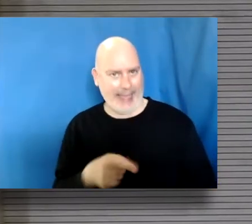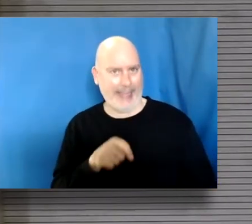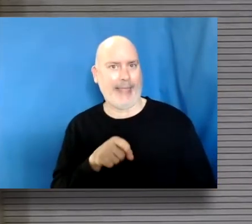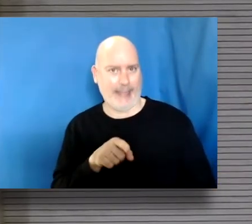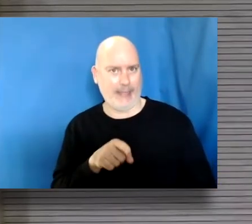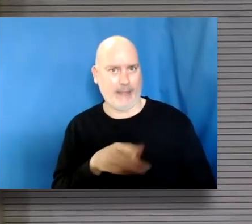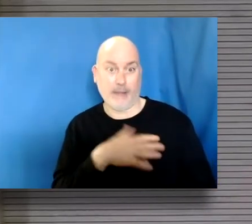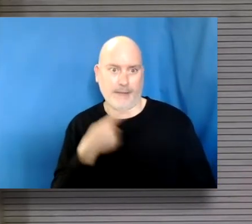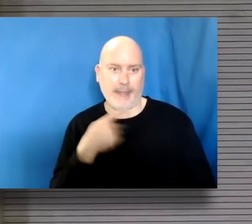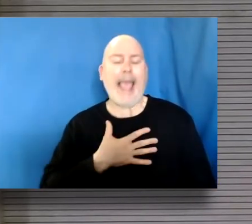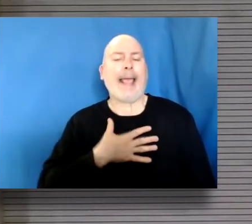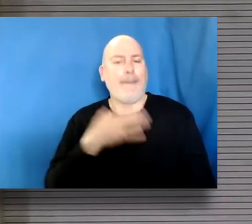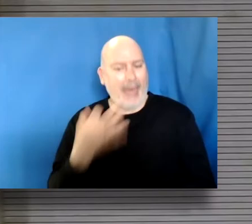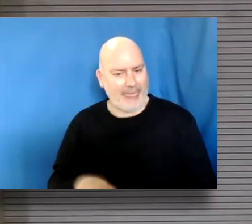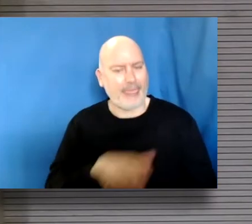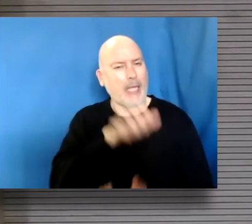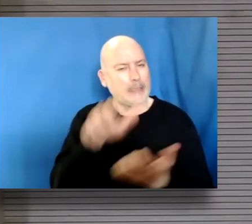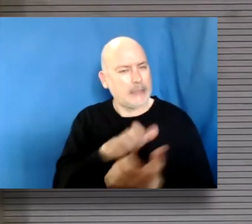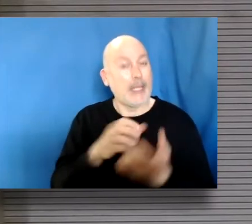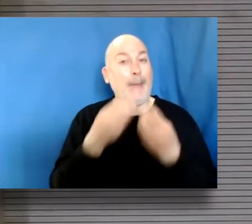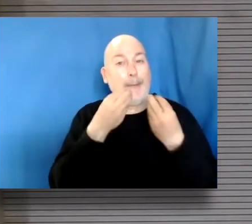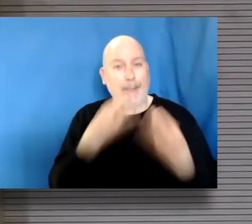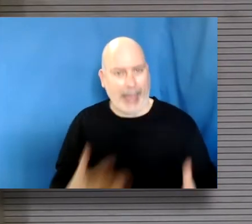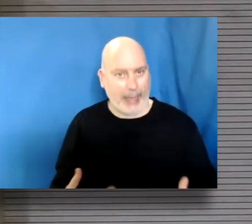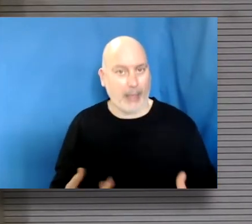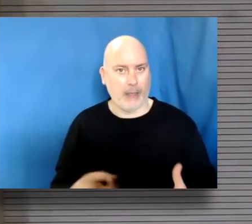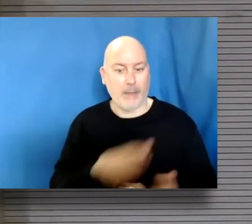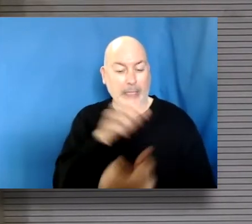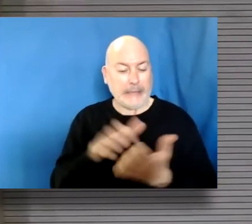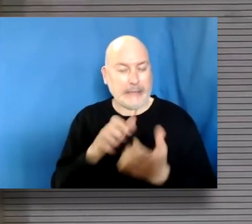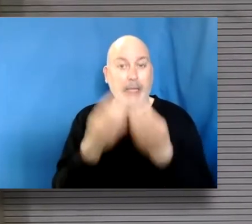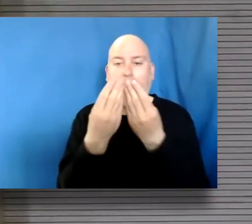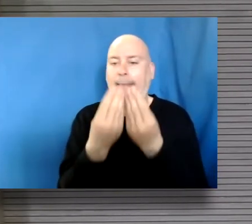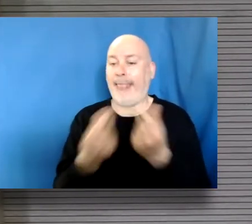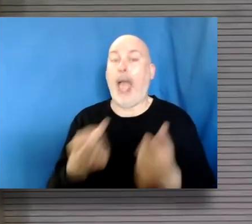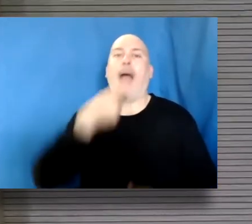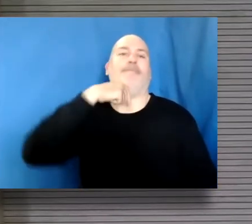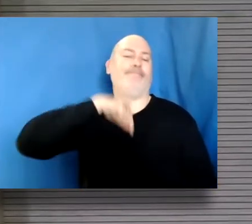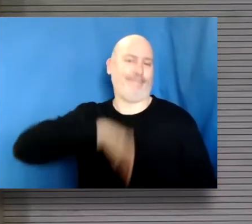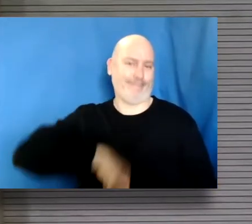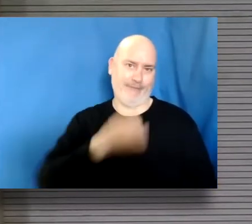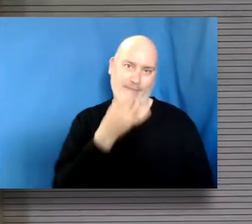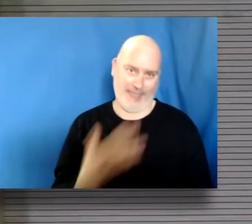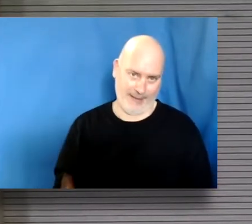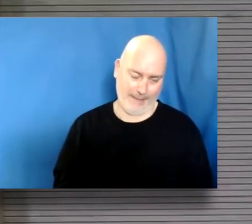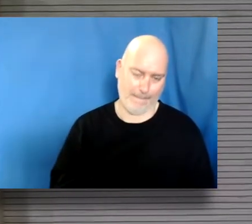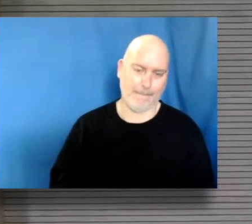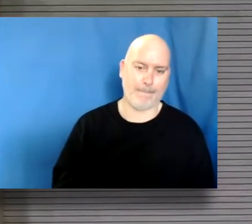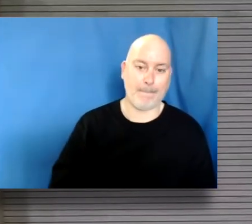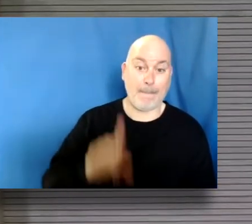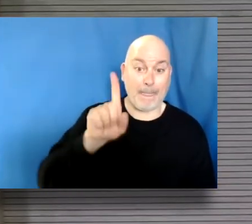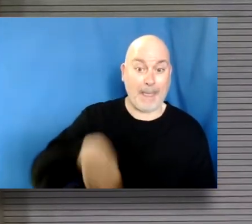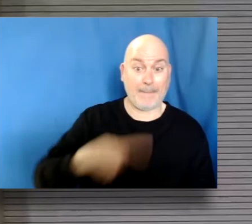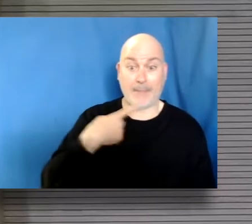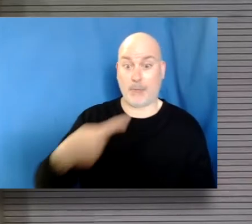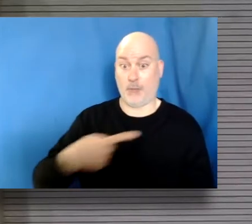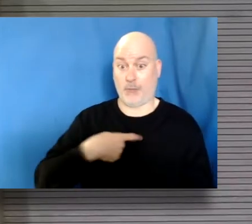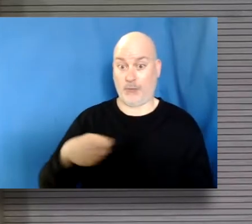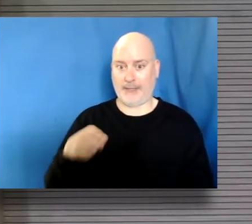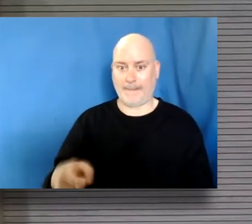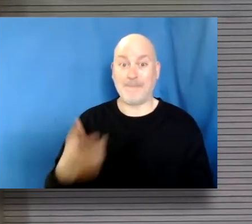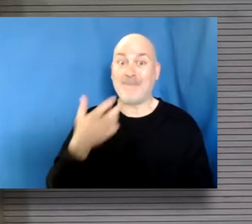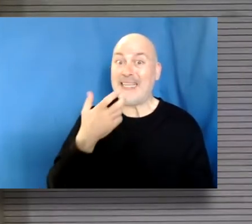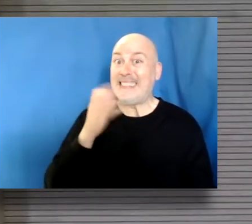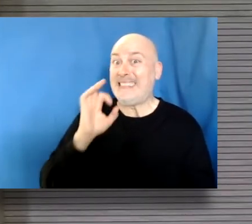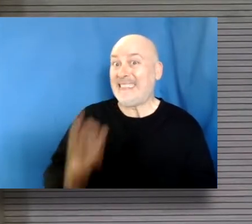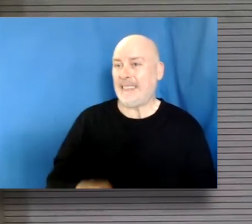de masticarlo para así disminuir el tamaño y la consistencia. Nos preguntan, cuando un niño presenta